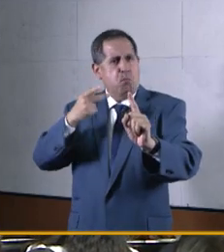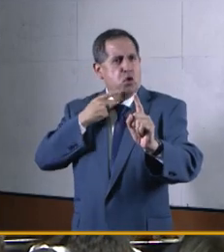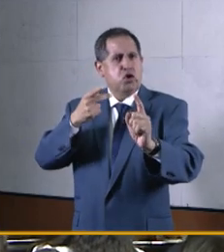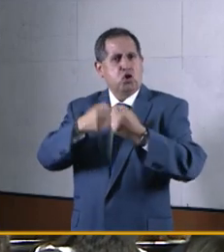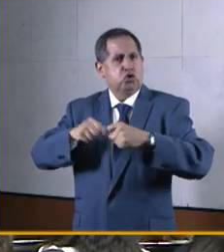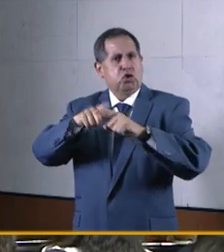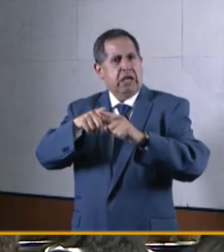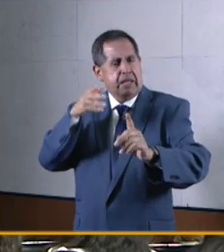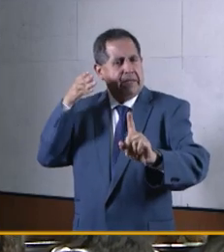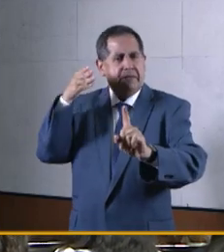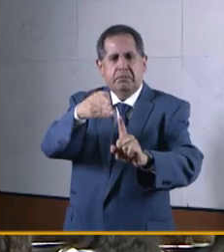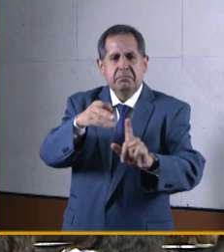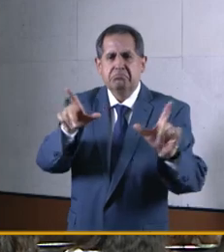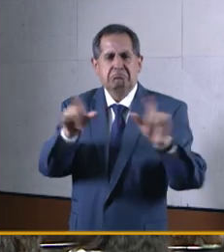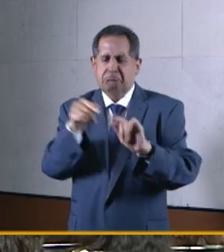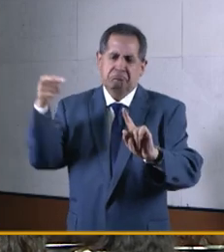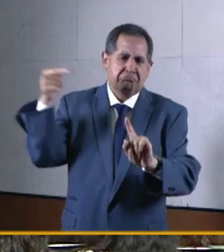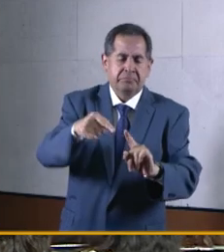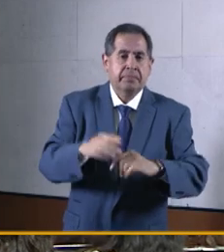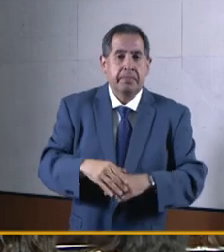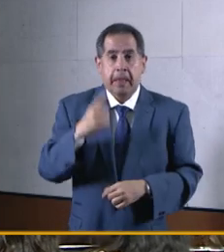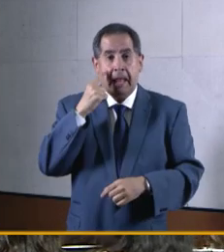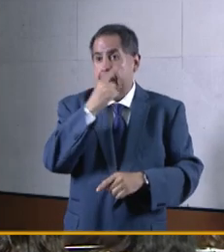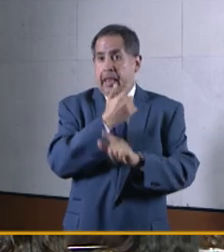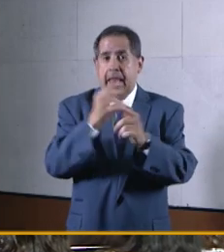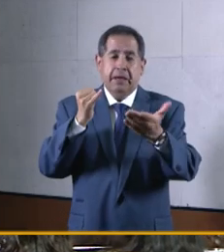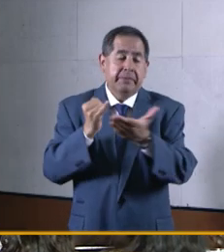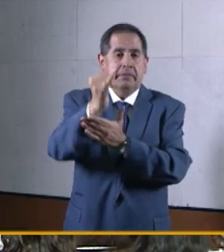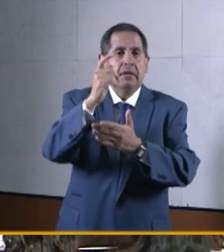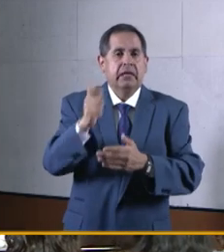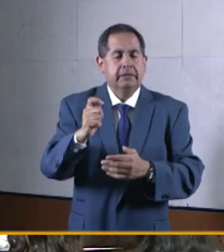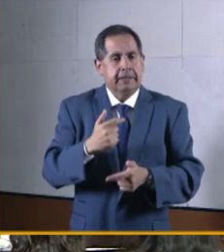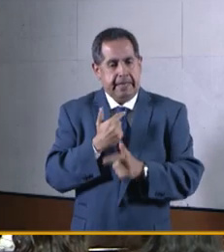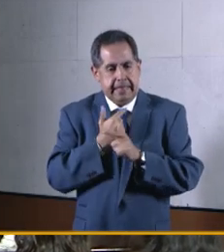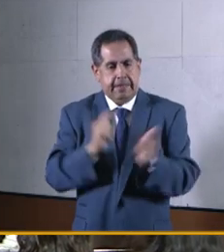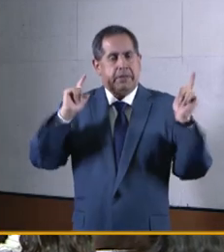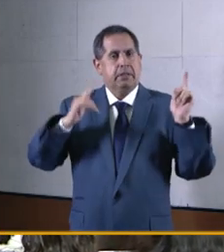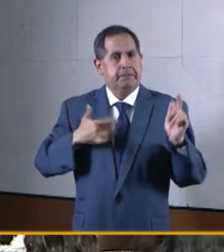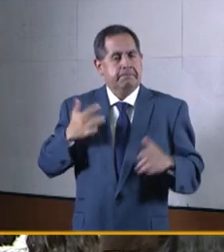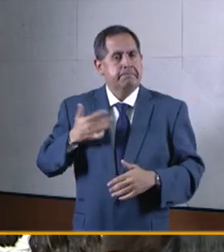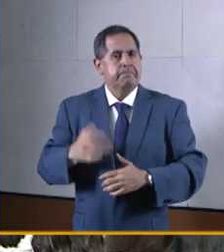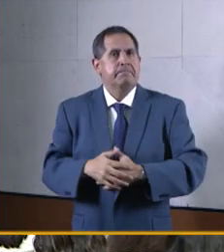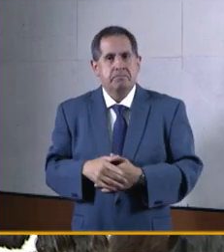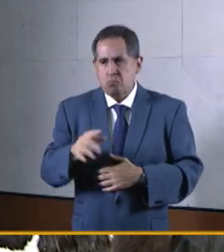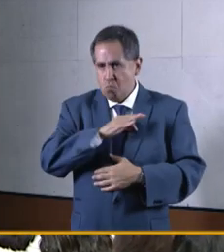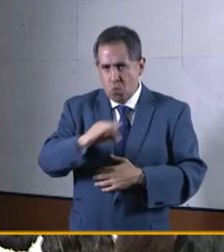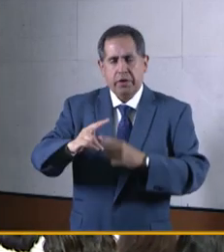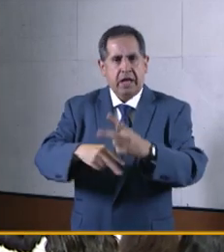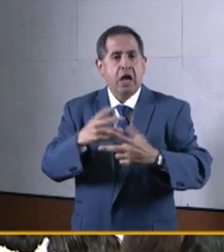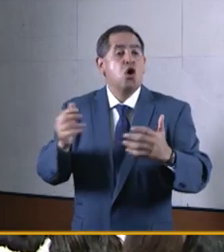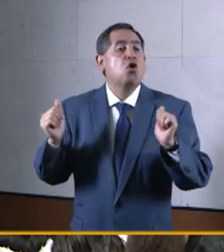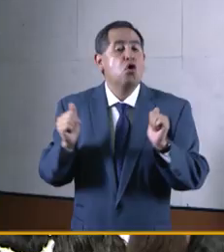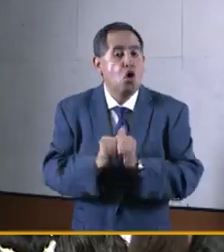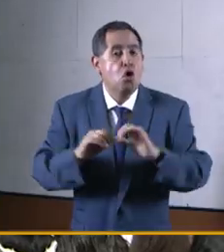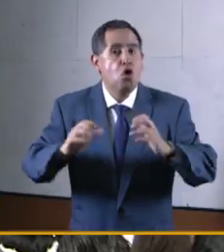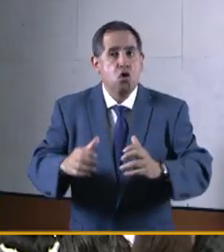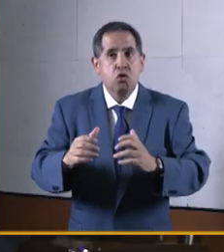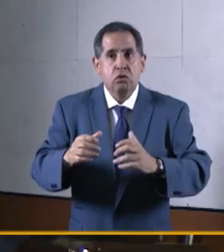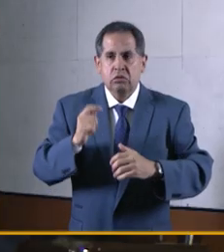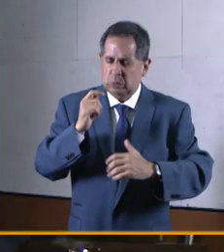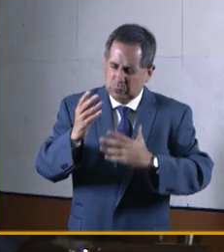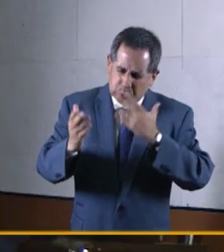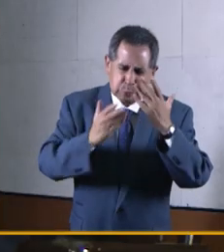que se resume así democracia y libertad serán alcanzables a través de un